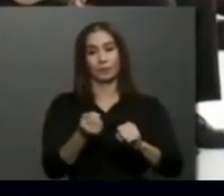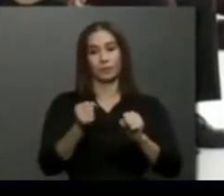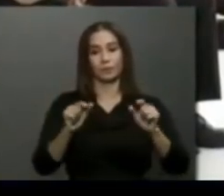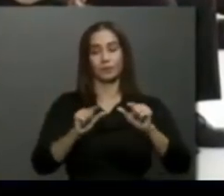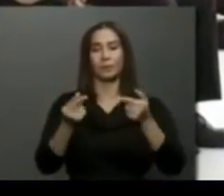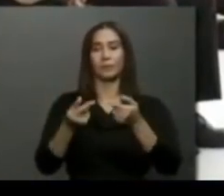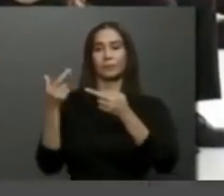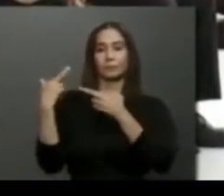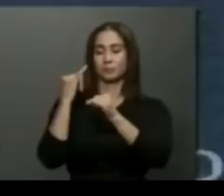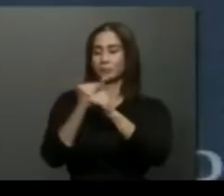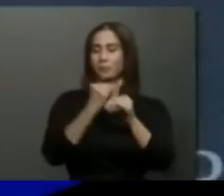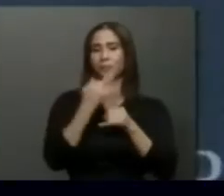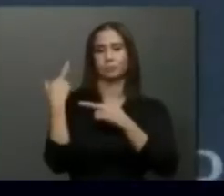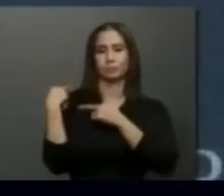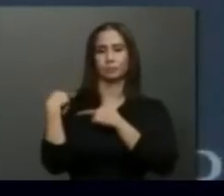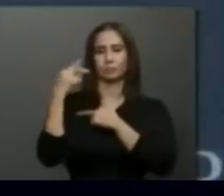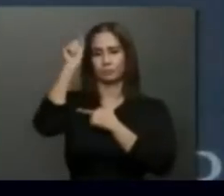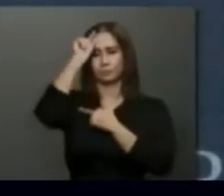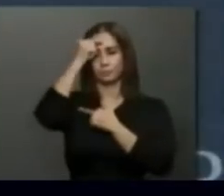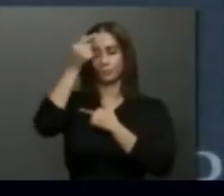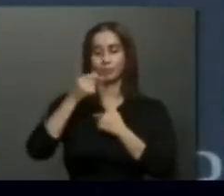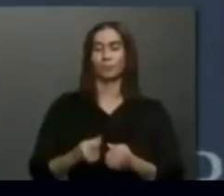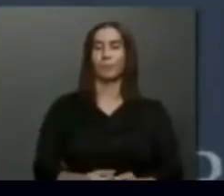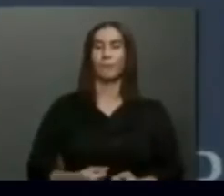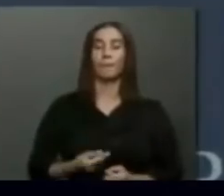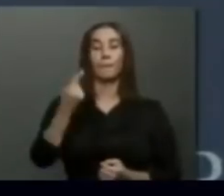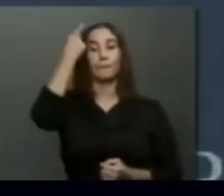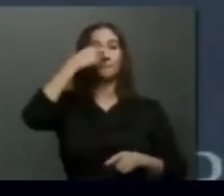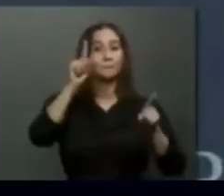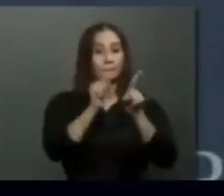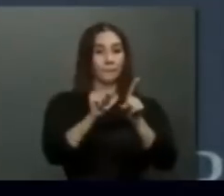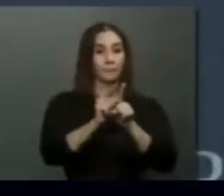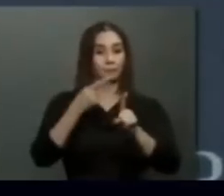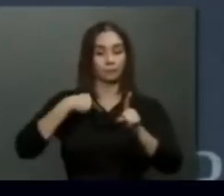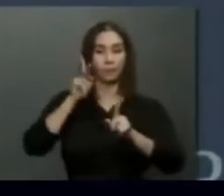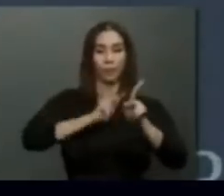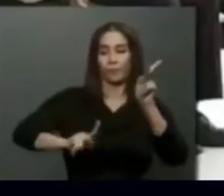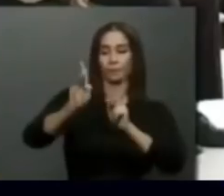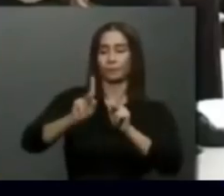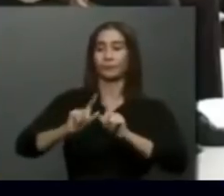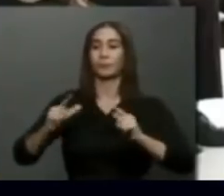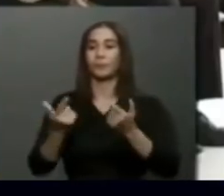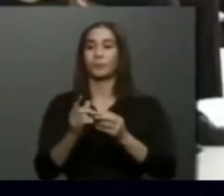otras instituciones del Estado. Pero no me ha encargado, presidente, personalmente de ir a los puntos más